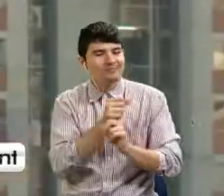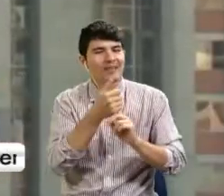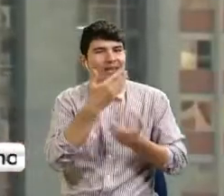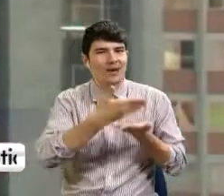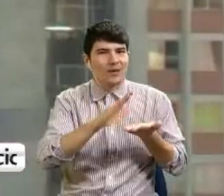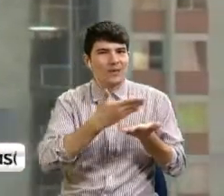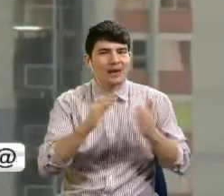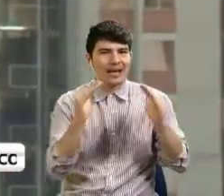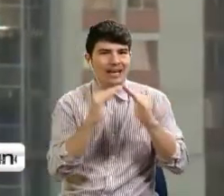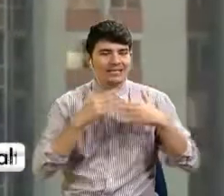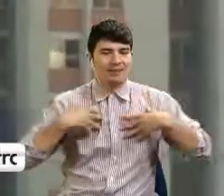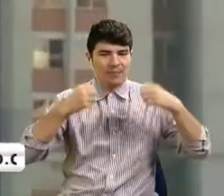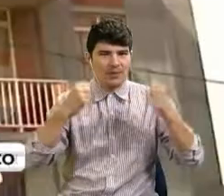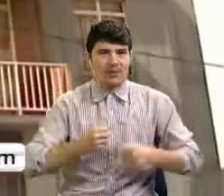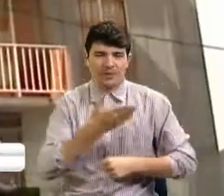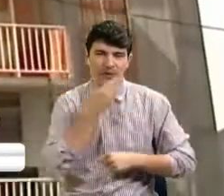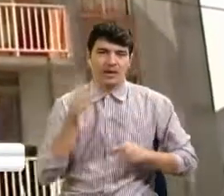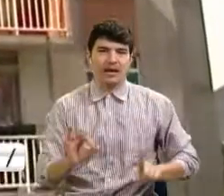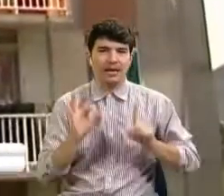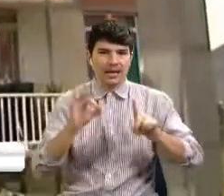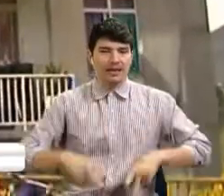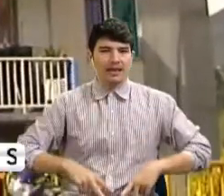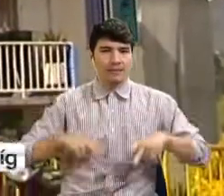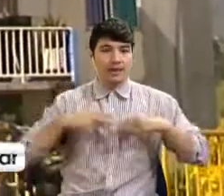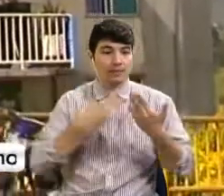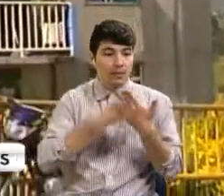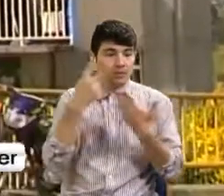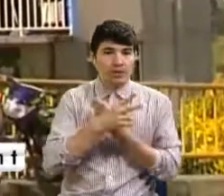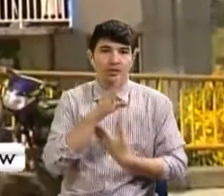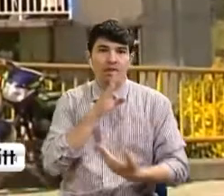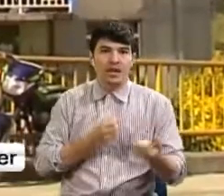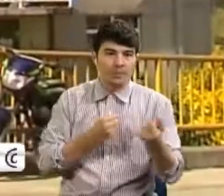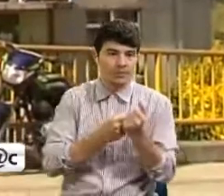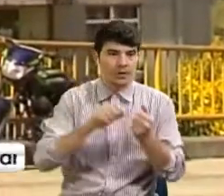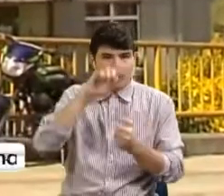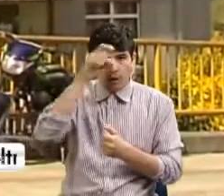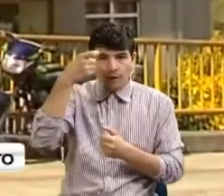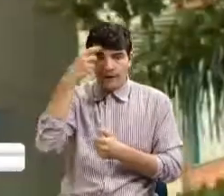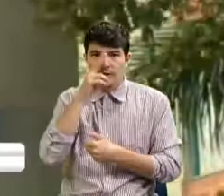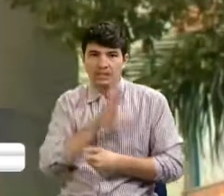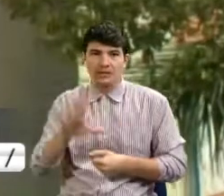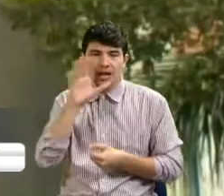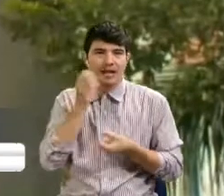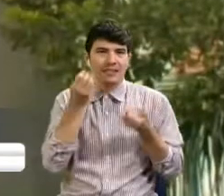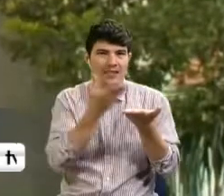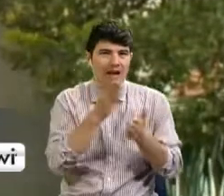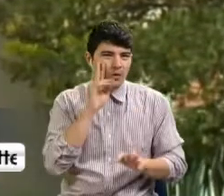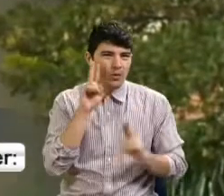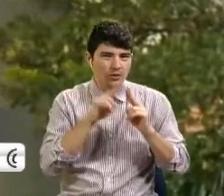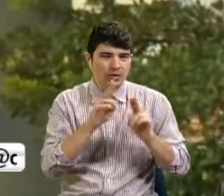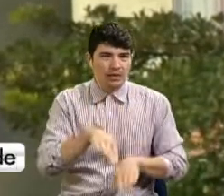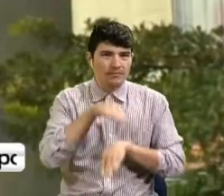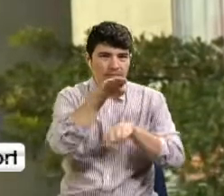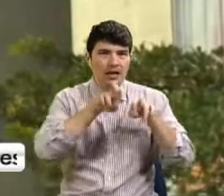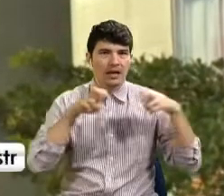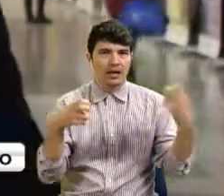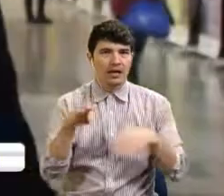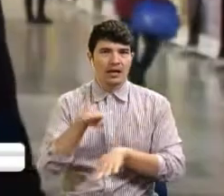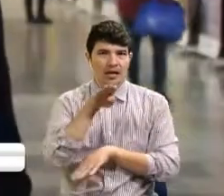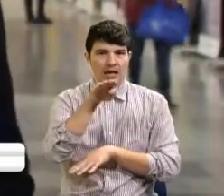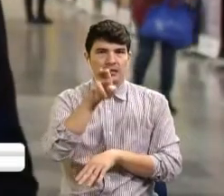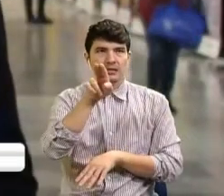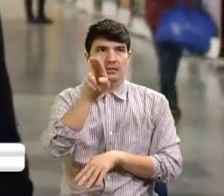mejoren su calidad de vida estos proyectos son ejecutados por el gobierno nacional según lo dio a conocer el representante a la cámara sido fernández núñez